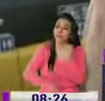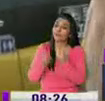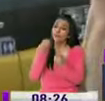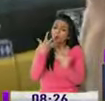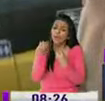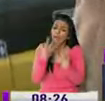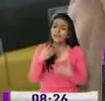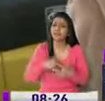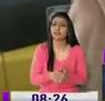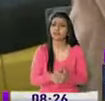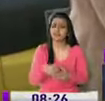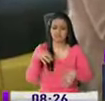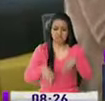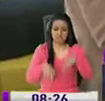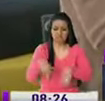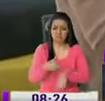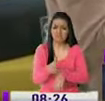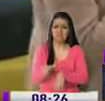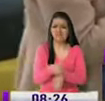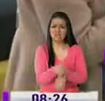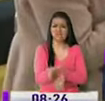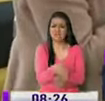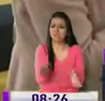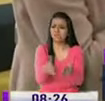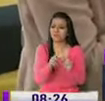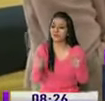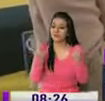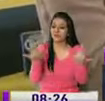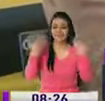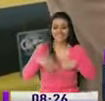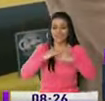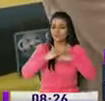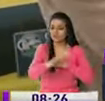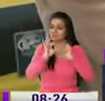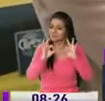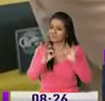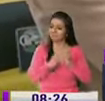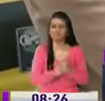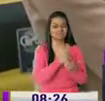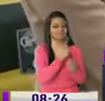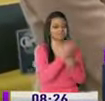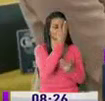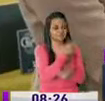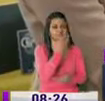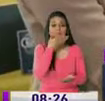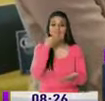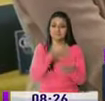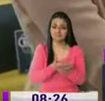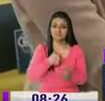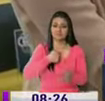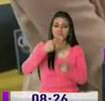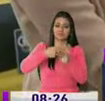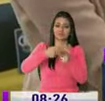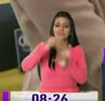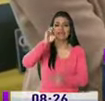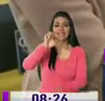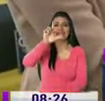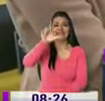cuénteme, puro hueco, bachado, pero ahora ya por fin intervenida, ¿no? Sí, muy buenos días, muchísimas gracias, mi nombre es Delario